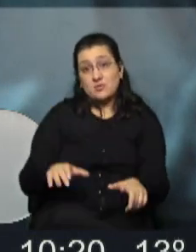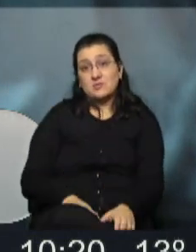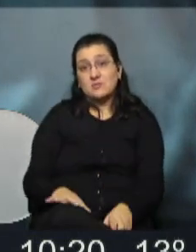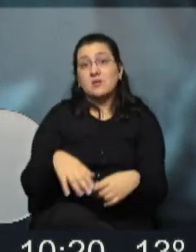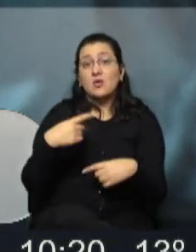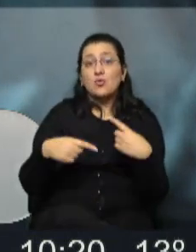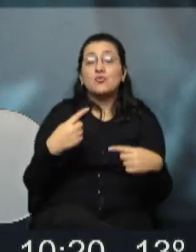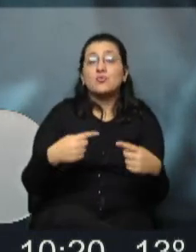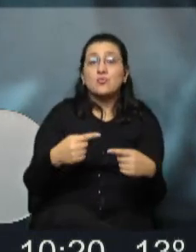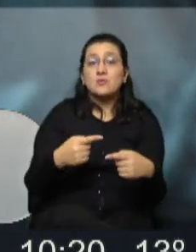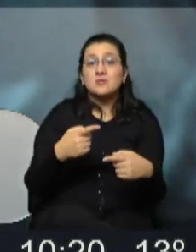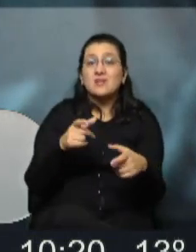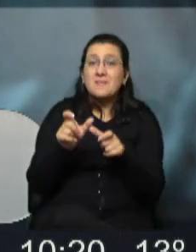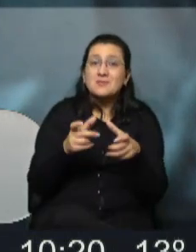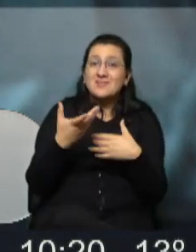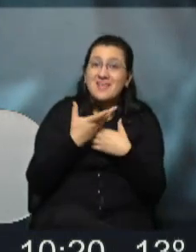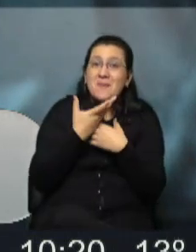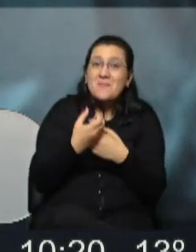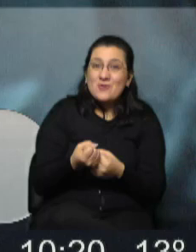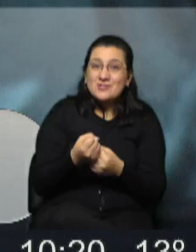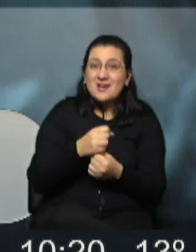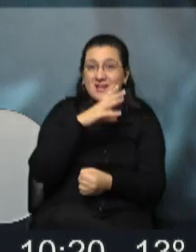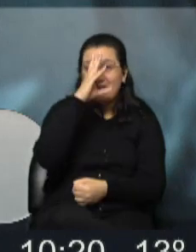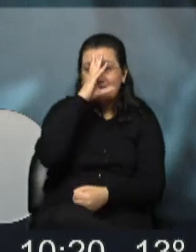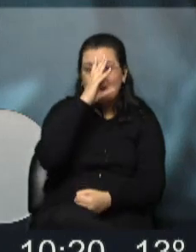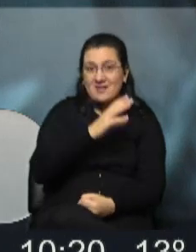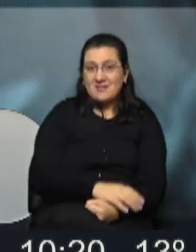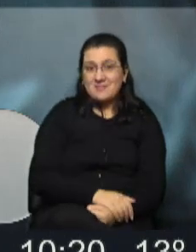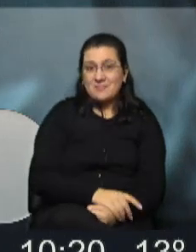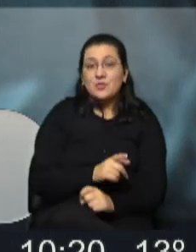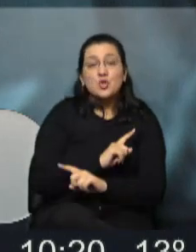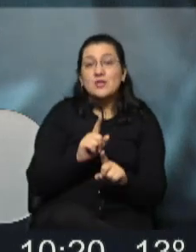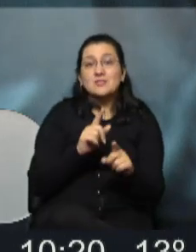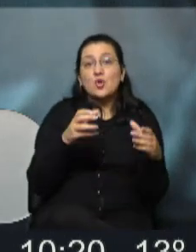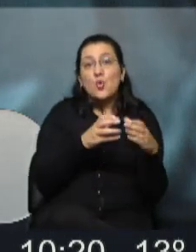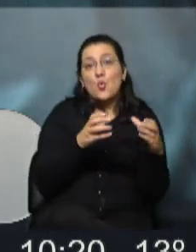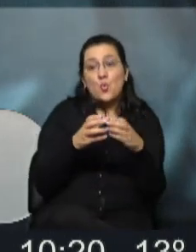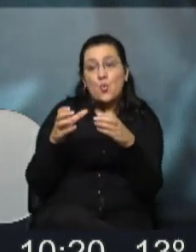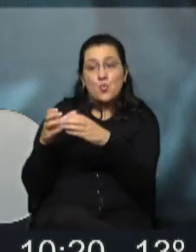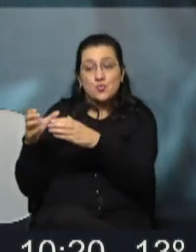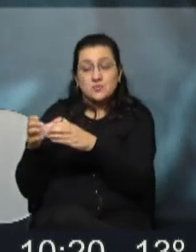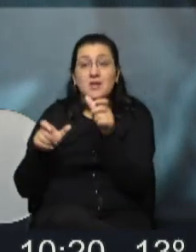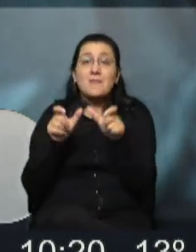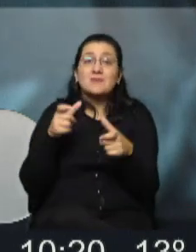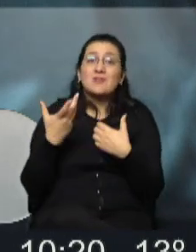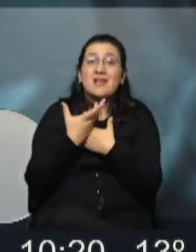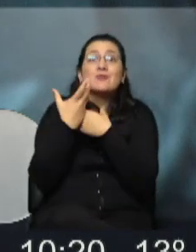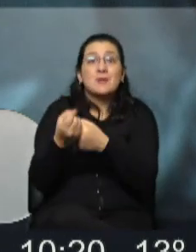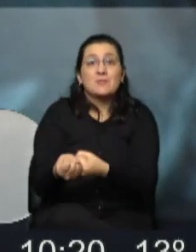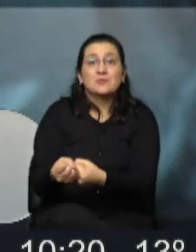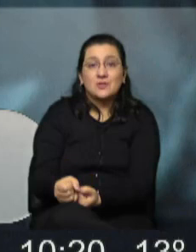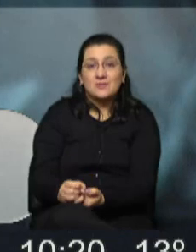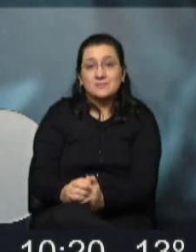sigue siendo la gente que sostiene al carnaval. No son los conjuntos. Es la gente que sostiene el